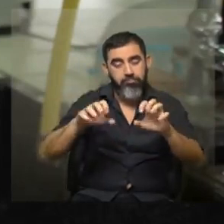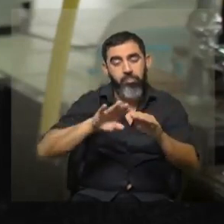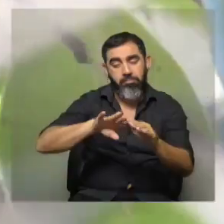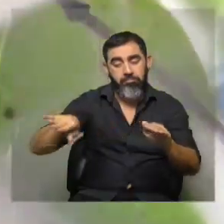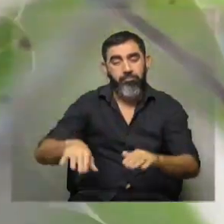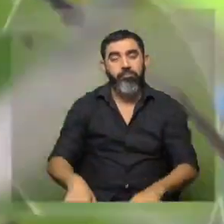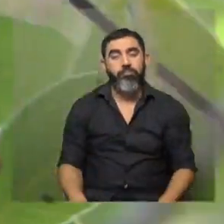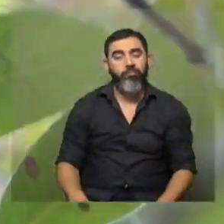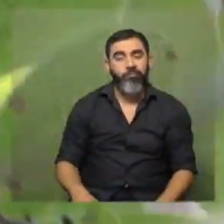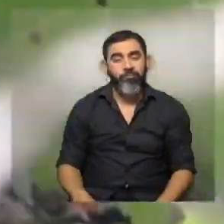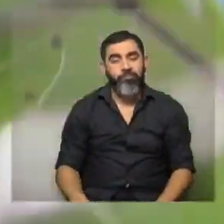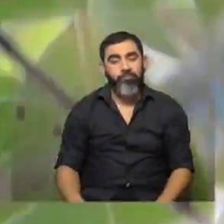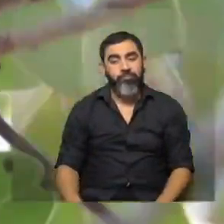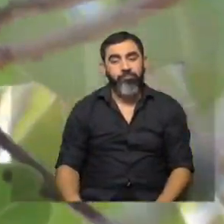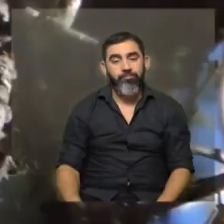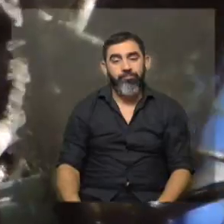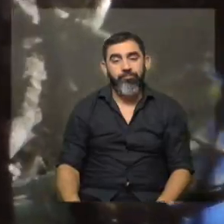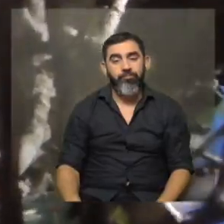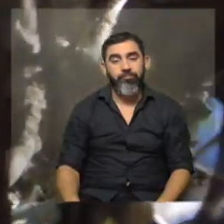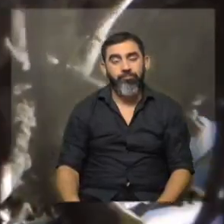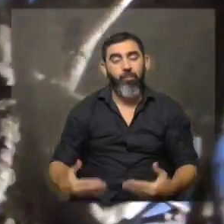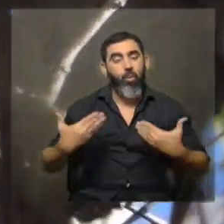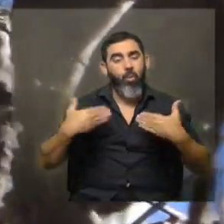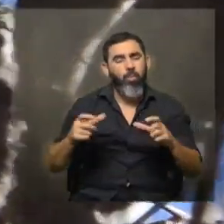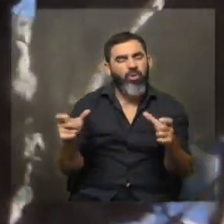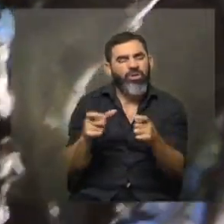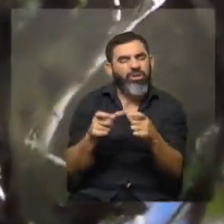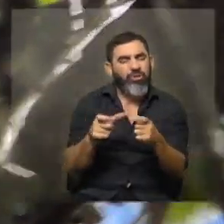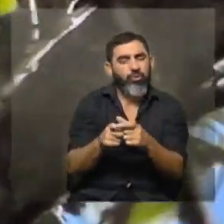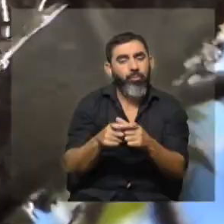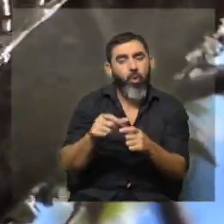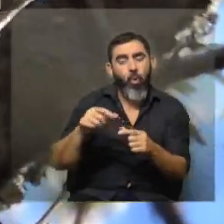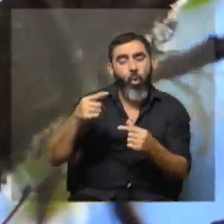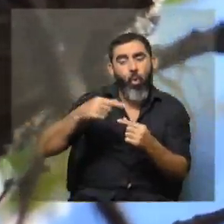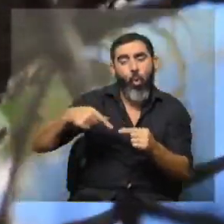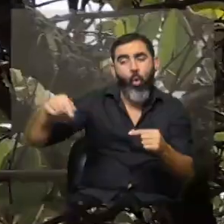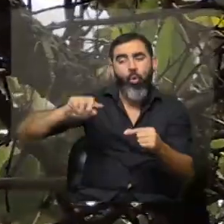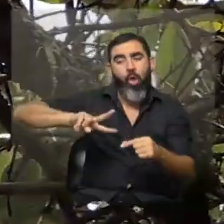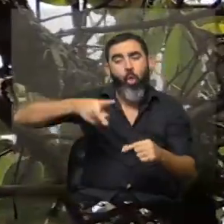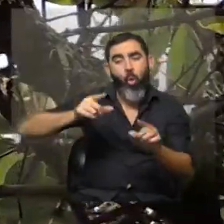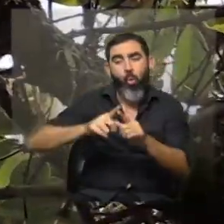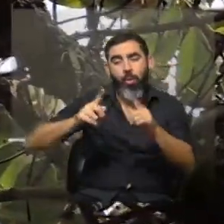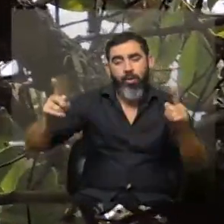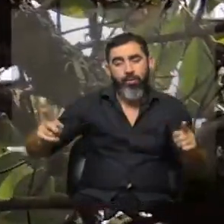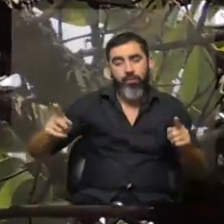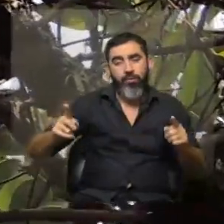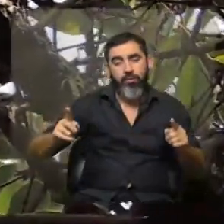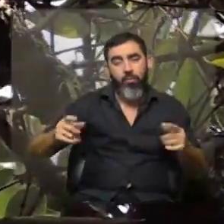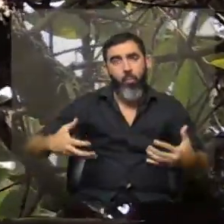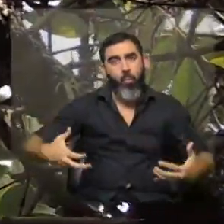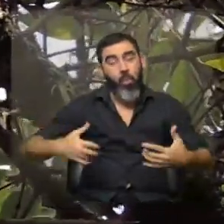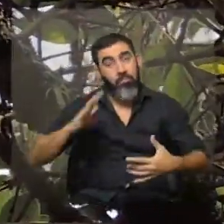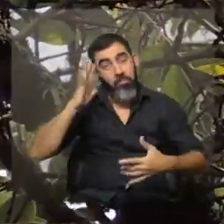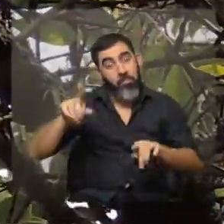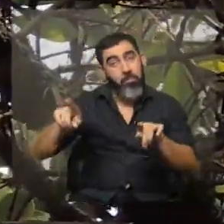independiente, entonces que te permite agarrar. Tiene un cuerpo muy chiquito, pero su cola más del doble de largo. Mono, si uno piensa también,